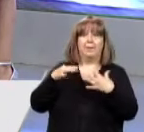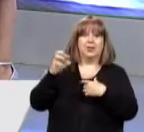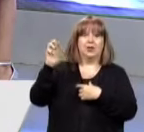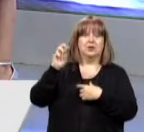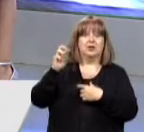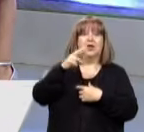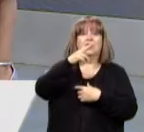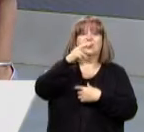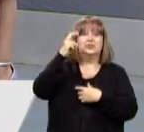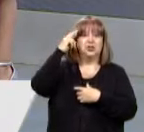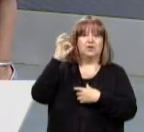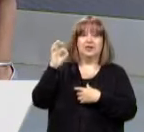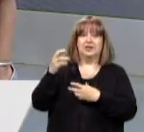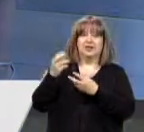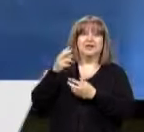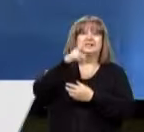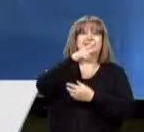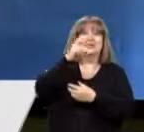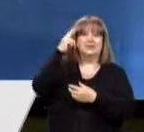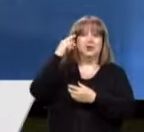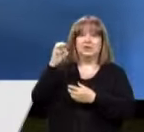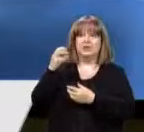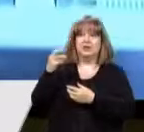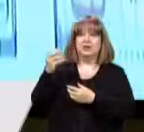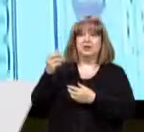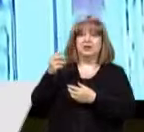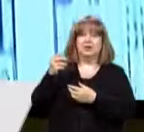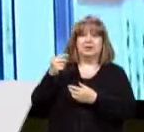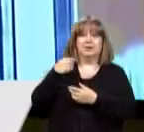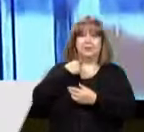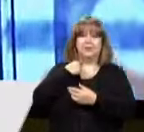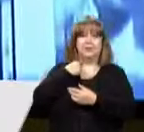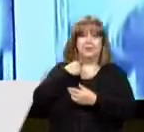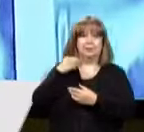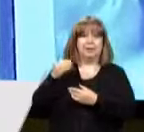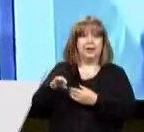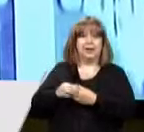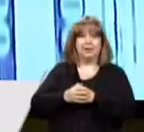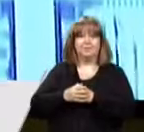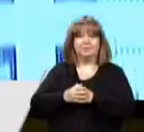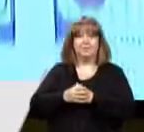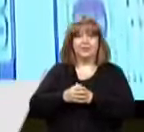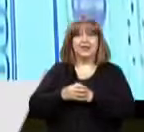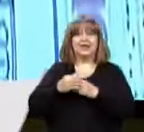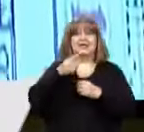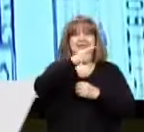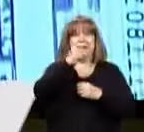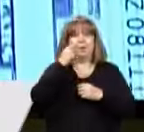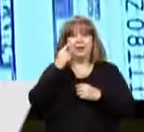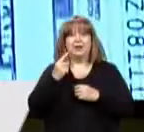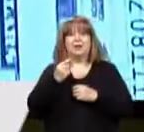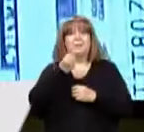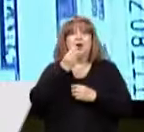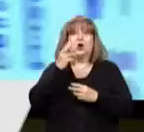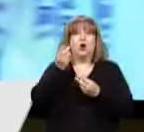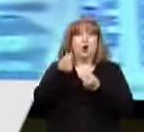subió a tres noventa bueno perdiste un montón en cambio Si hoy hubieras dicho bueno de estos cien mil pesos voy a ir